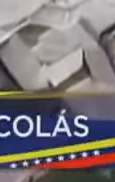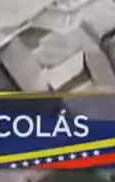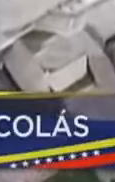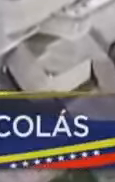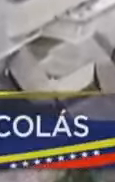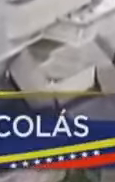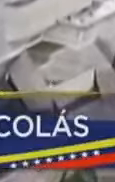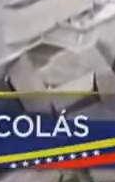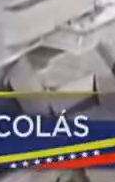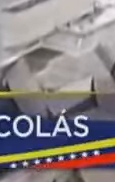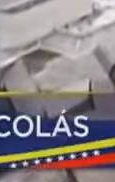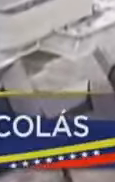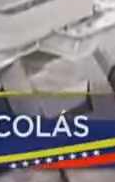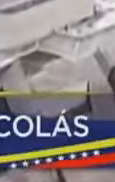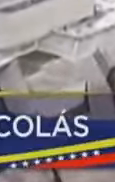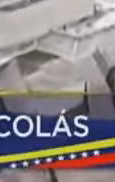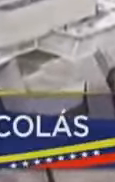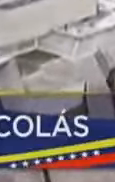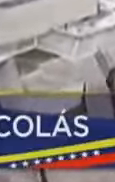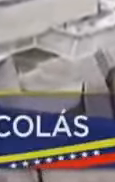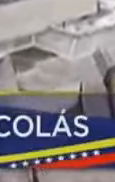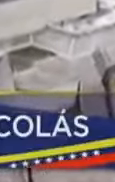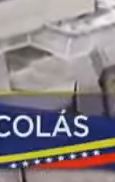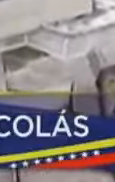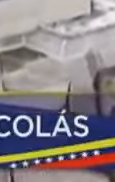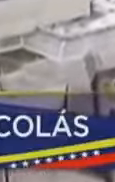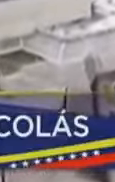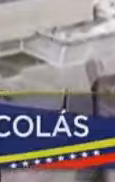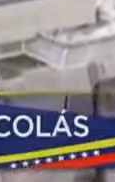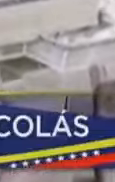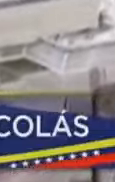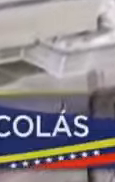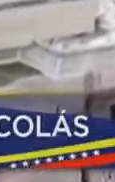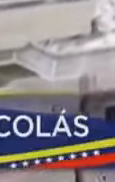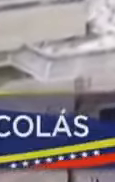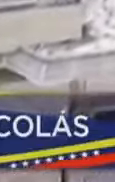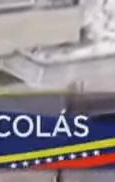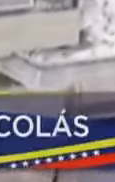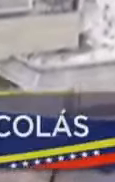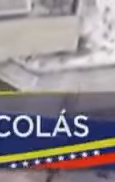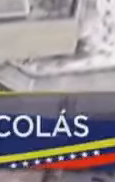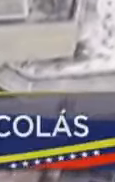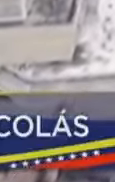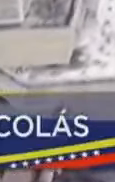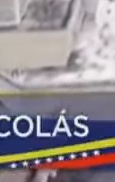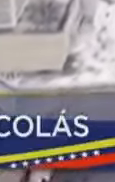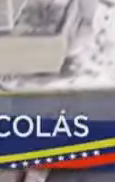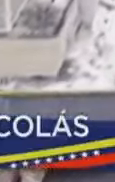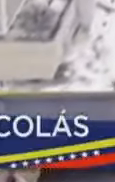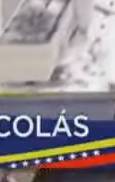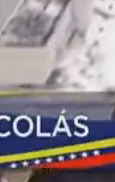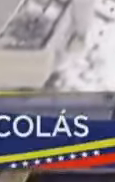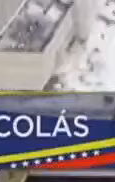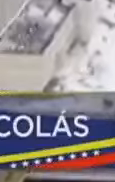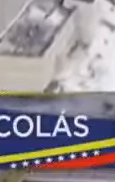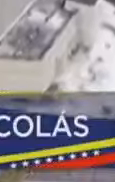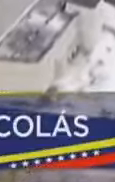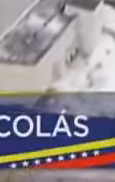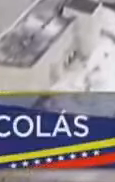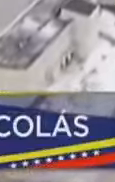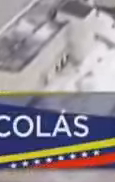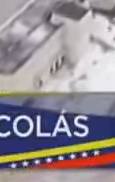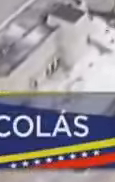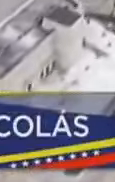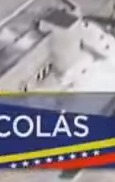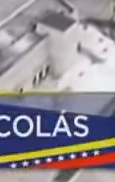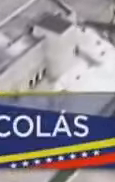a través de los distintos financiamientos, los distintos créditos en las entidades bancarias, tanto públicas como las diferentes